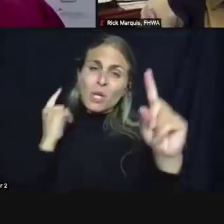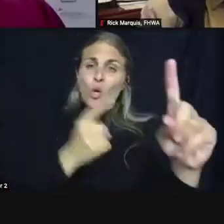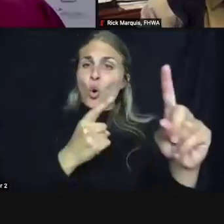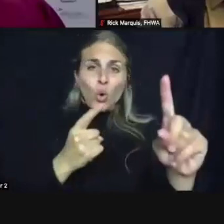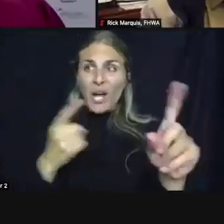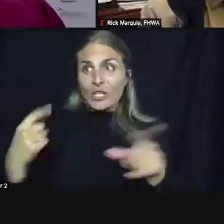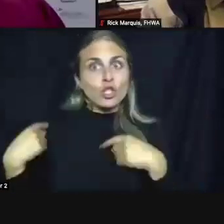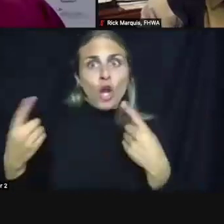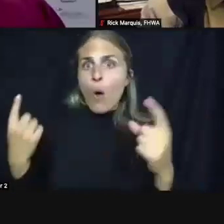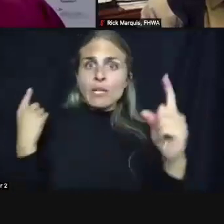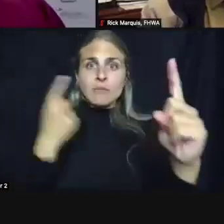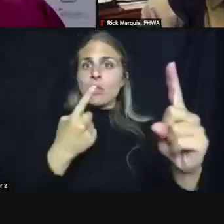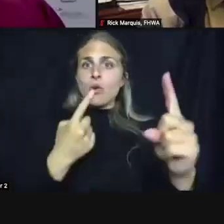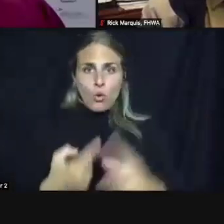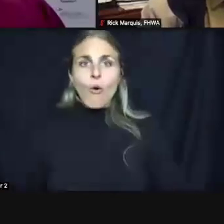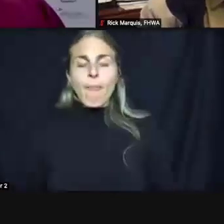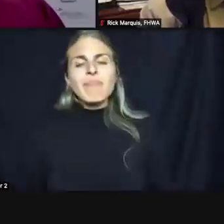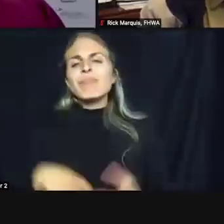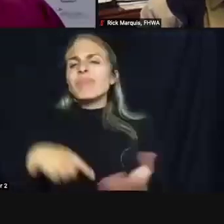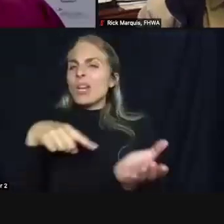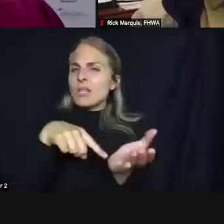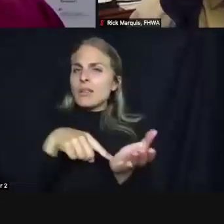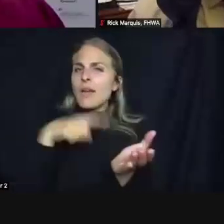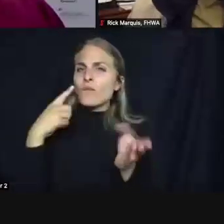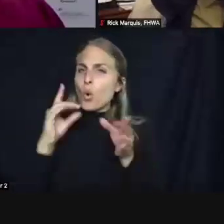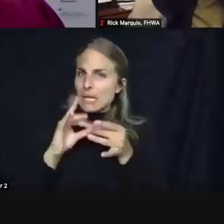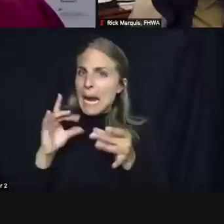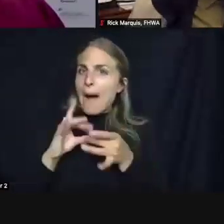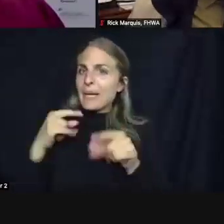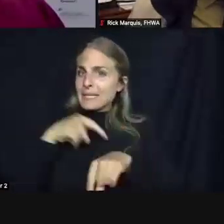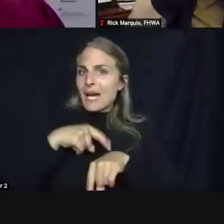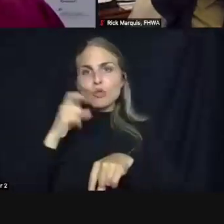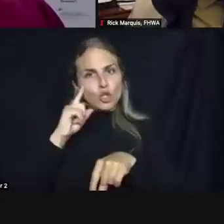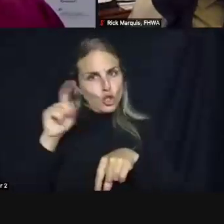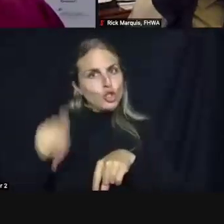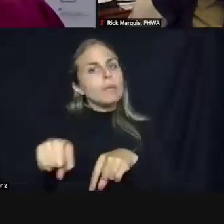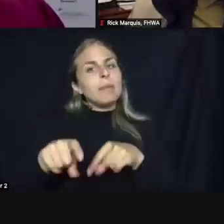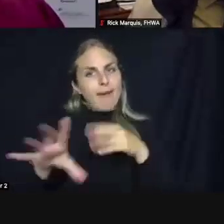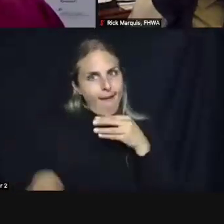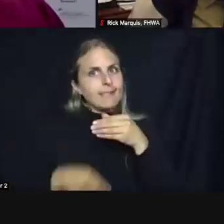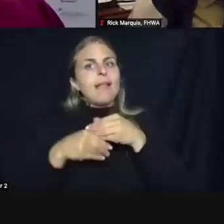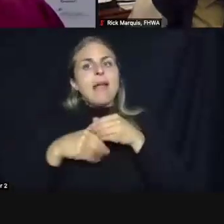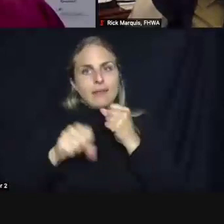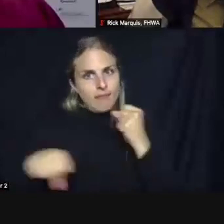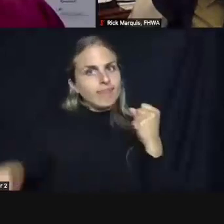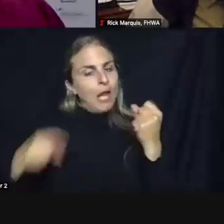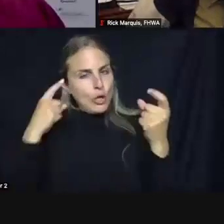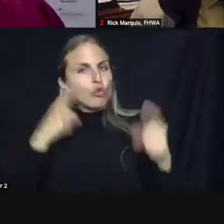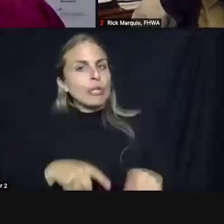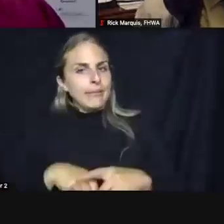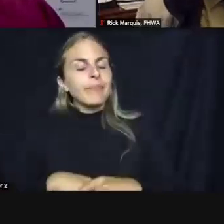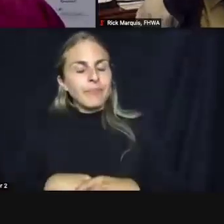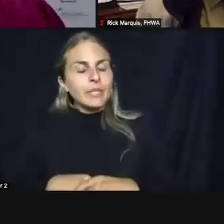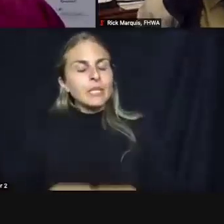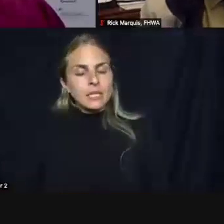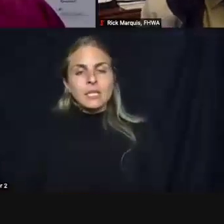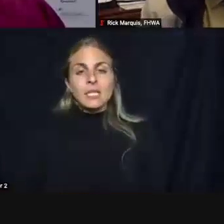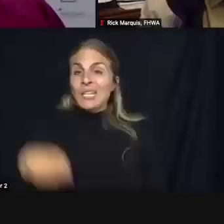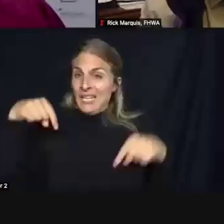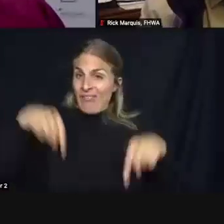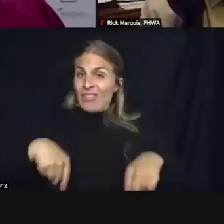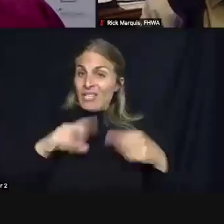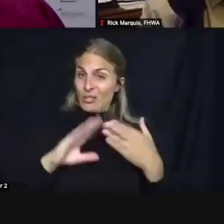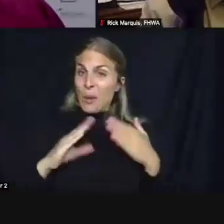tener una mejor vida en ese vecindario debería ser el objetivo. Se debe de aumentar